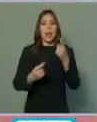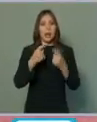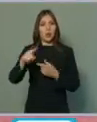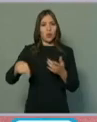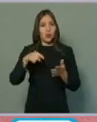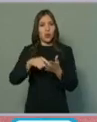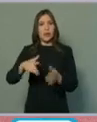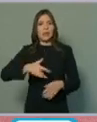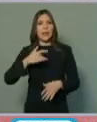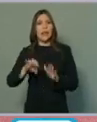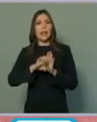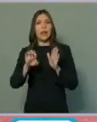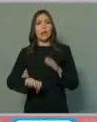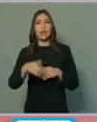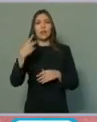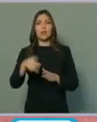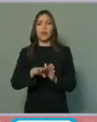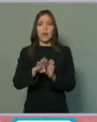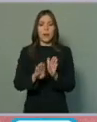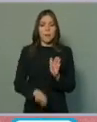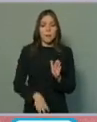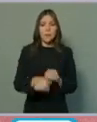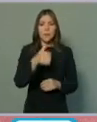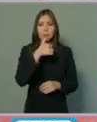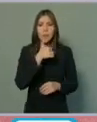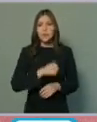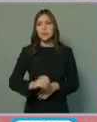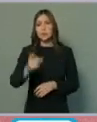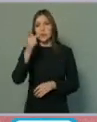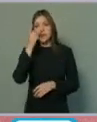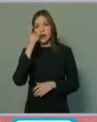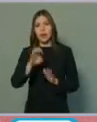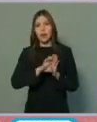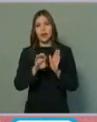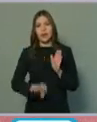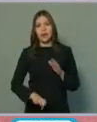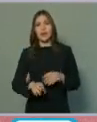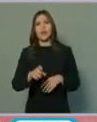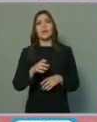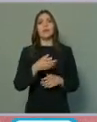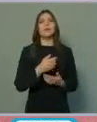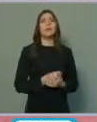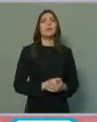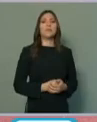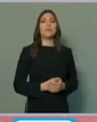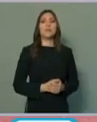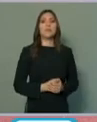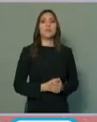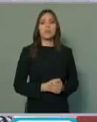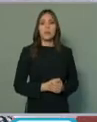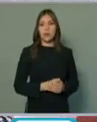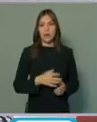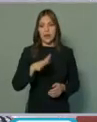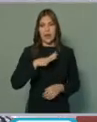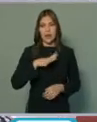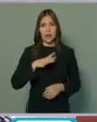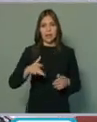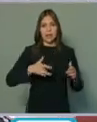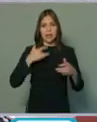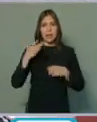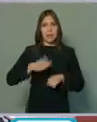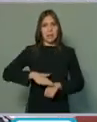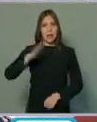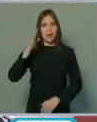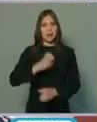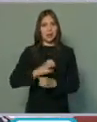son órganos sexuales, pélvicos, como en el caso de las mujeres y en el caso de los varones, hay mucho más que